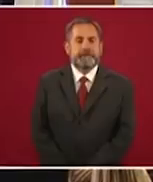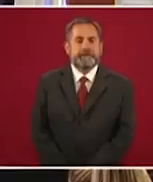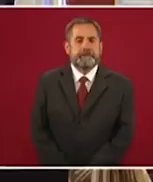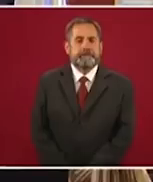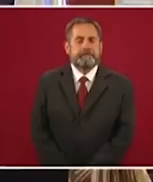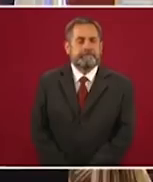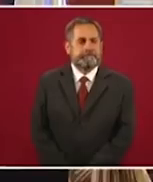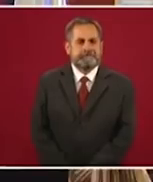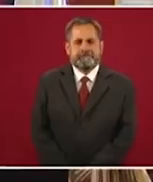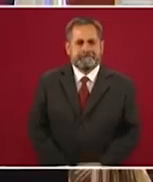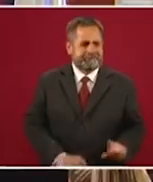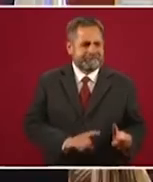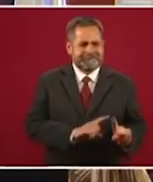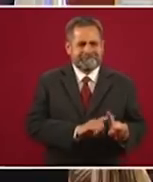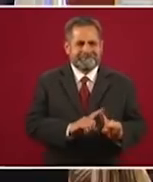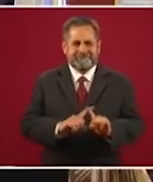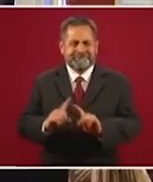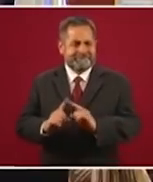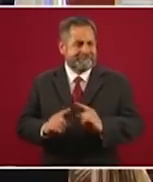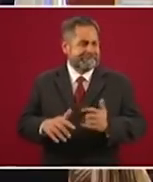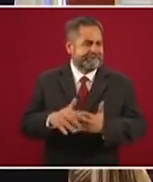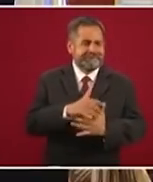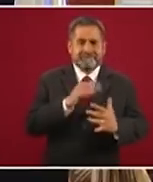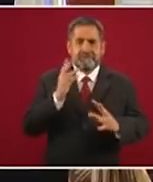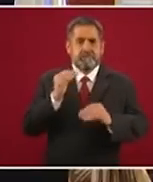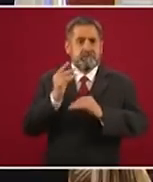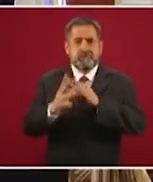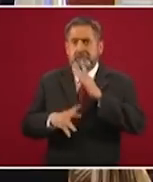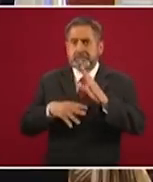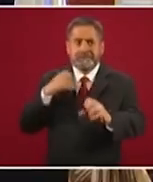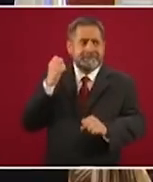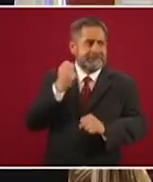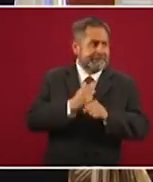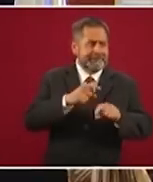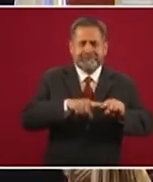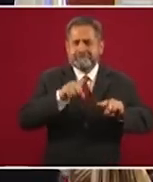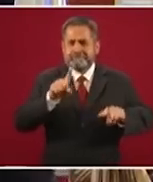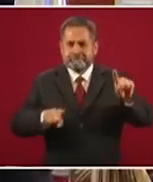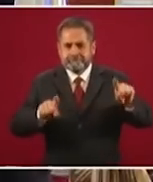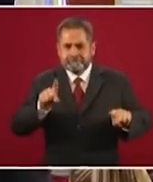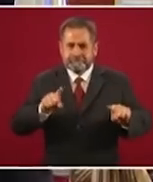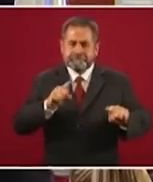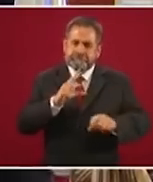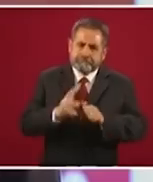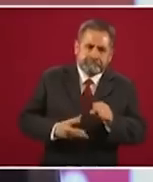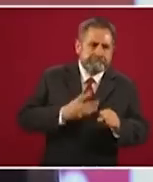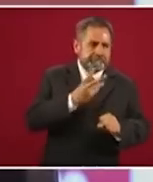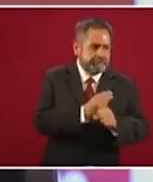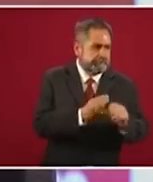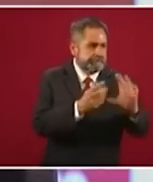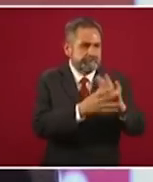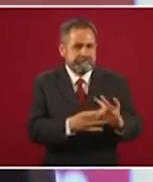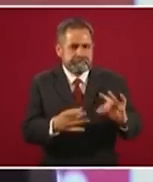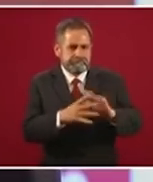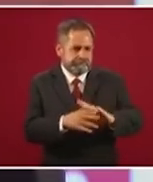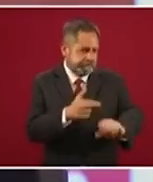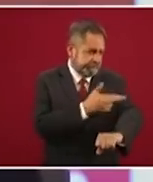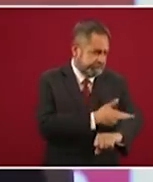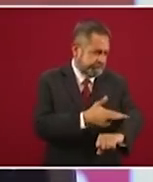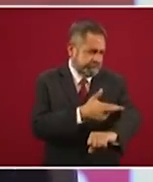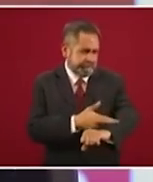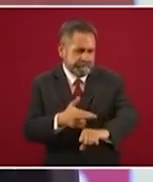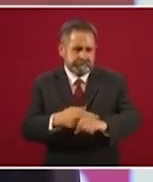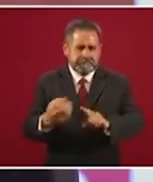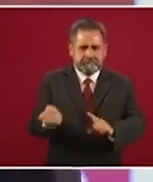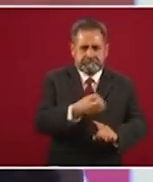enorme inestabilidad laboral a lo largo de muchos años que será finalmente resuelta con una visión de justicia y